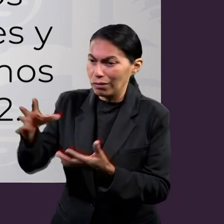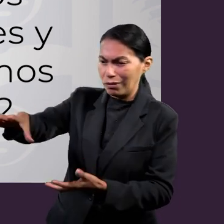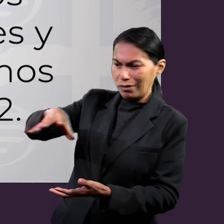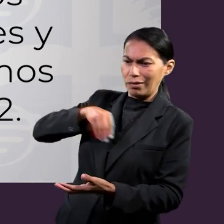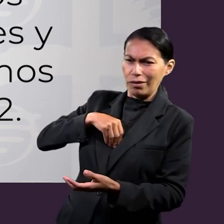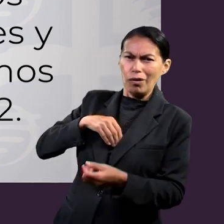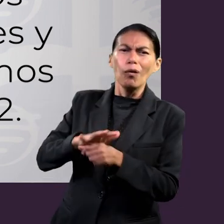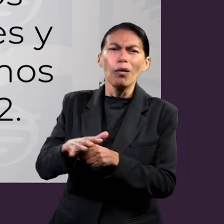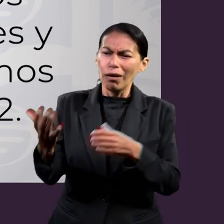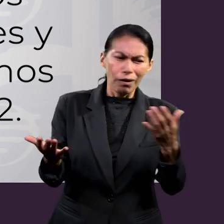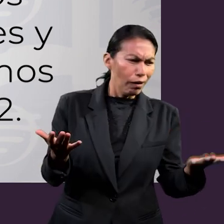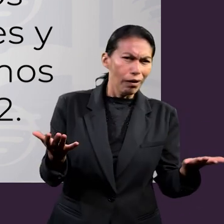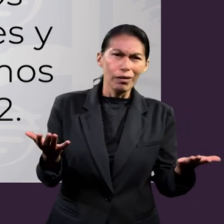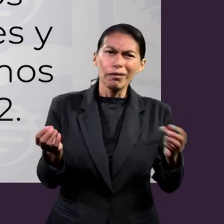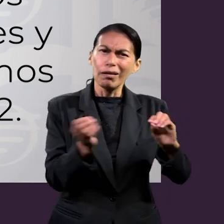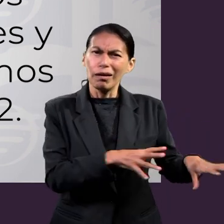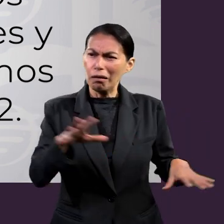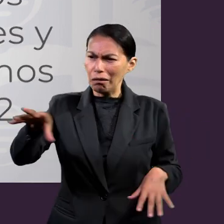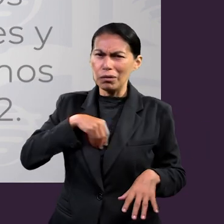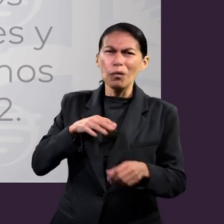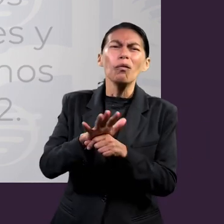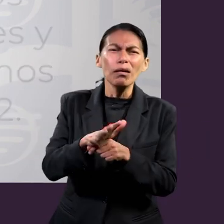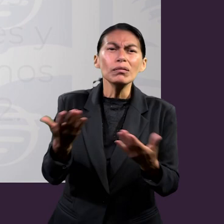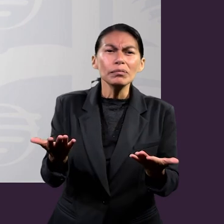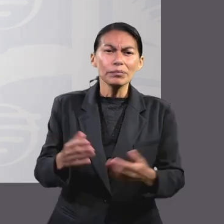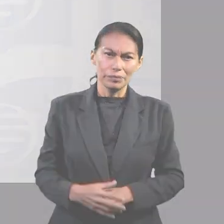actitudes y comportamientos debemos adoptar?